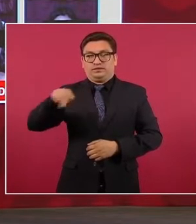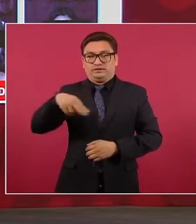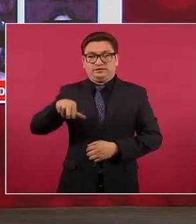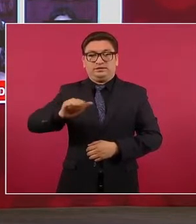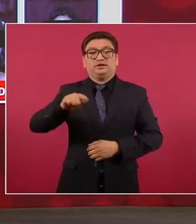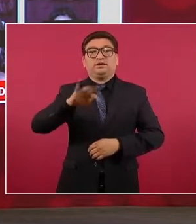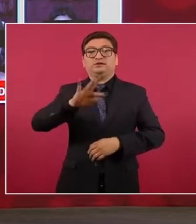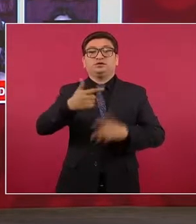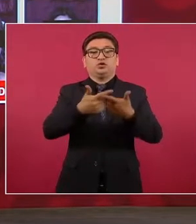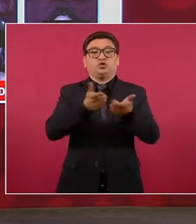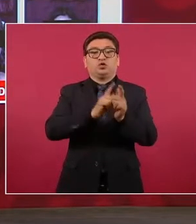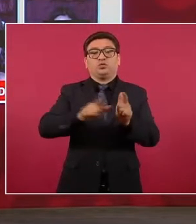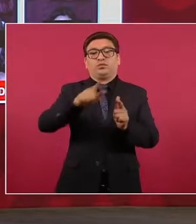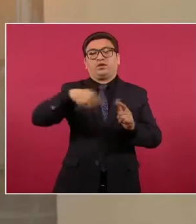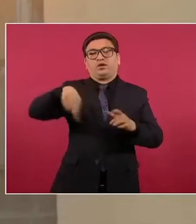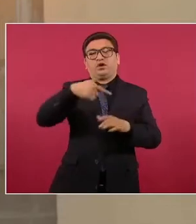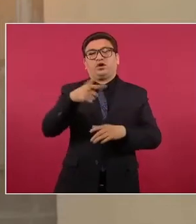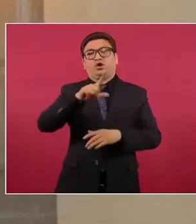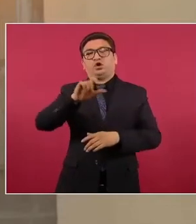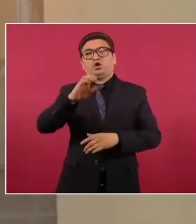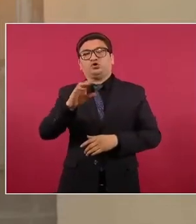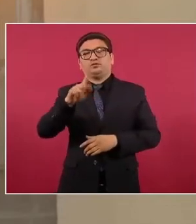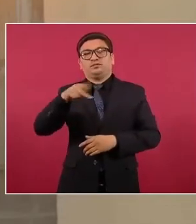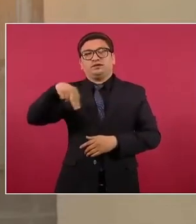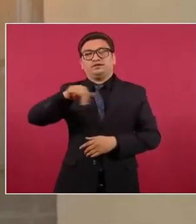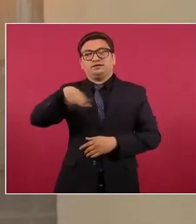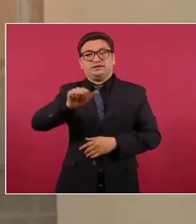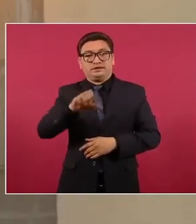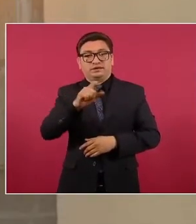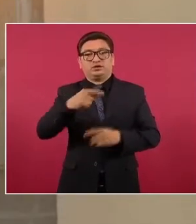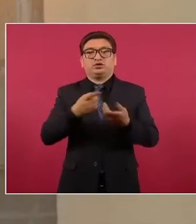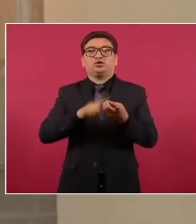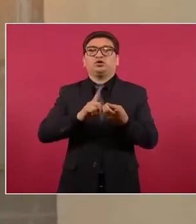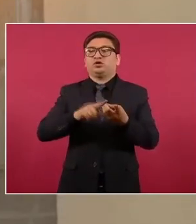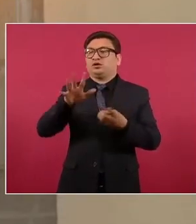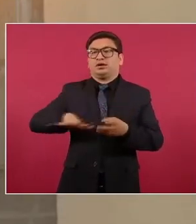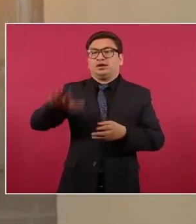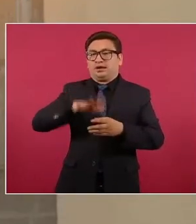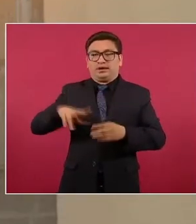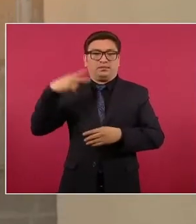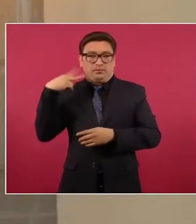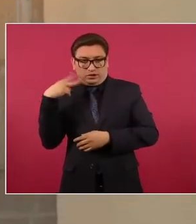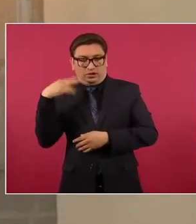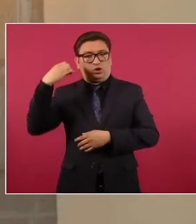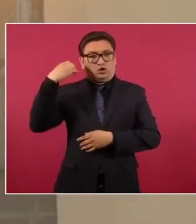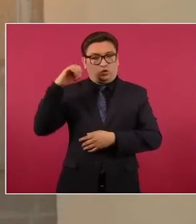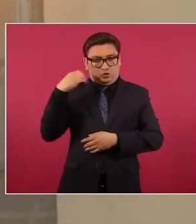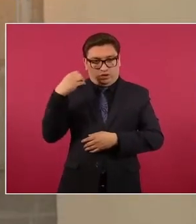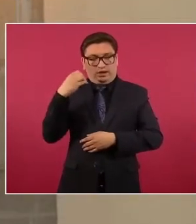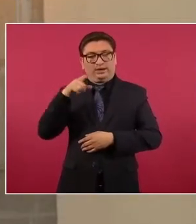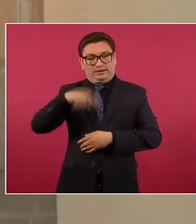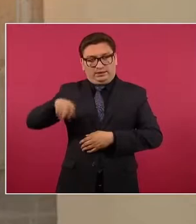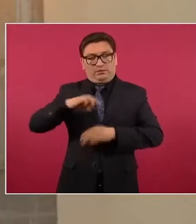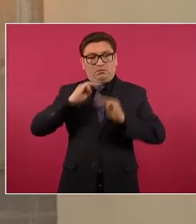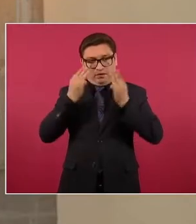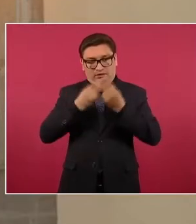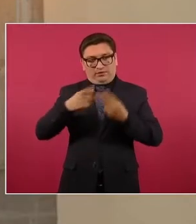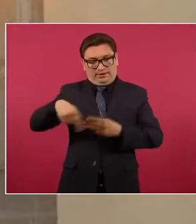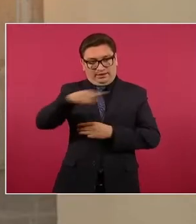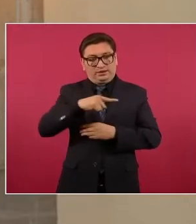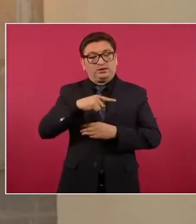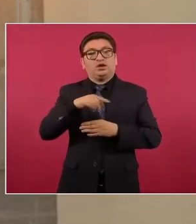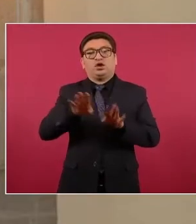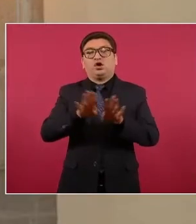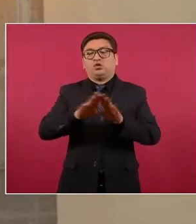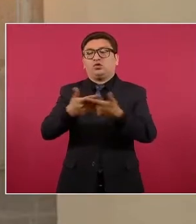la célula delictiva Los Piñas, la cual tiene presencia en Veracruz y Oaxaca y está vinculado, como señalábamos,